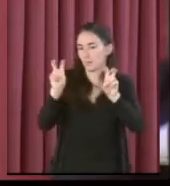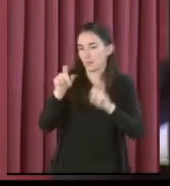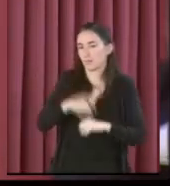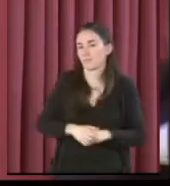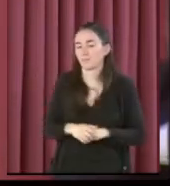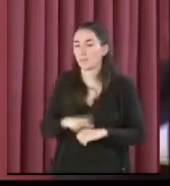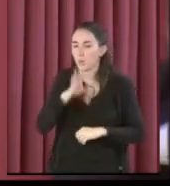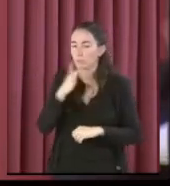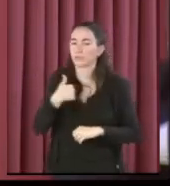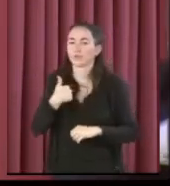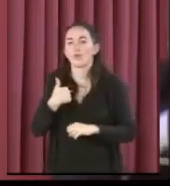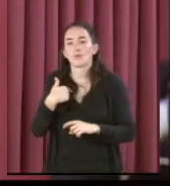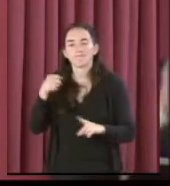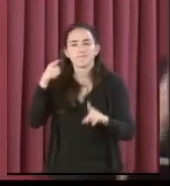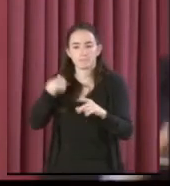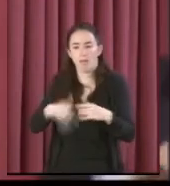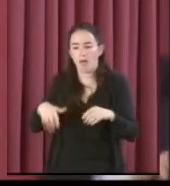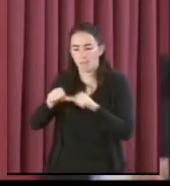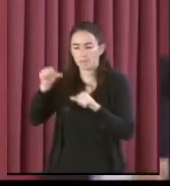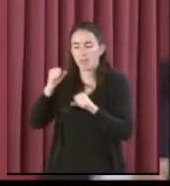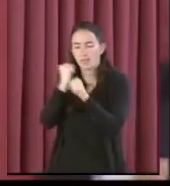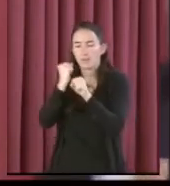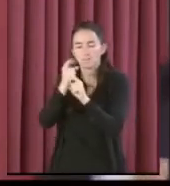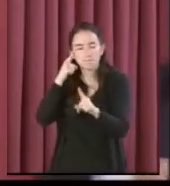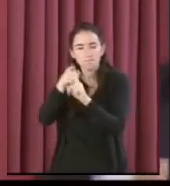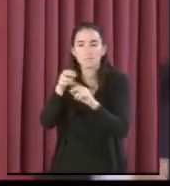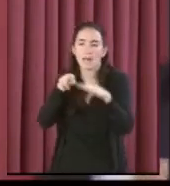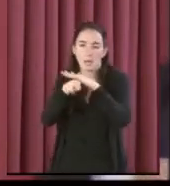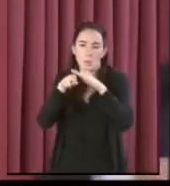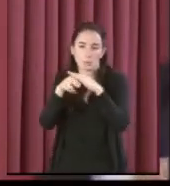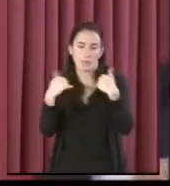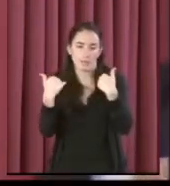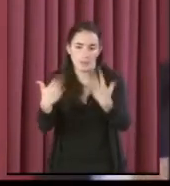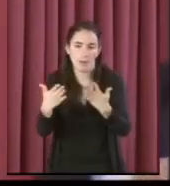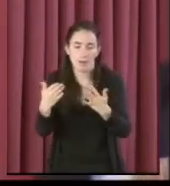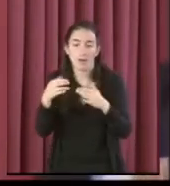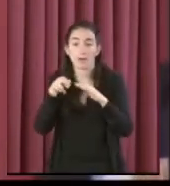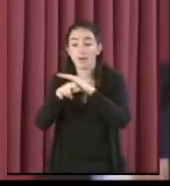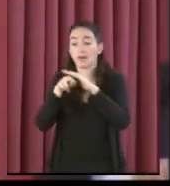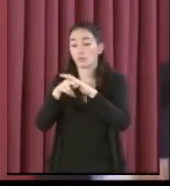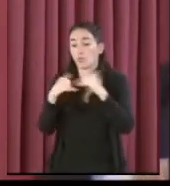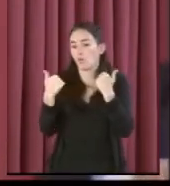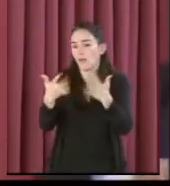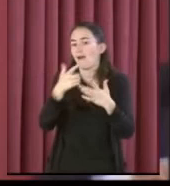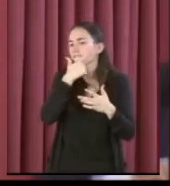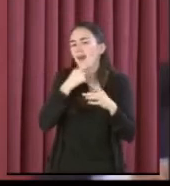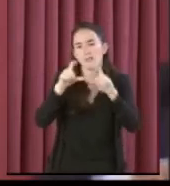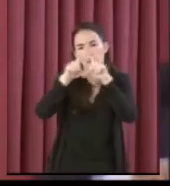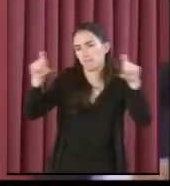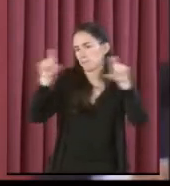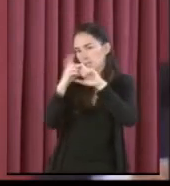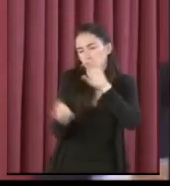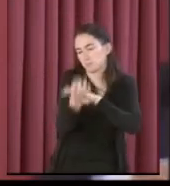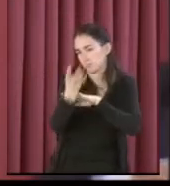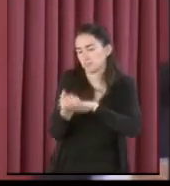hemos trabajado para poner a su disposición una serie de recursos claves para facilitar la materialización de sus proyectos, entre los